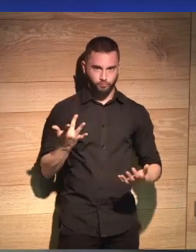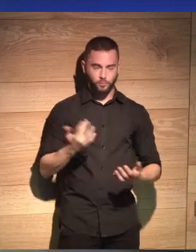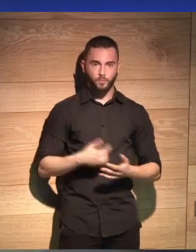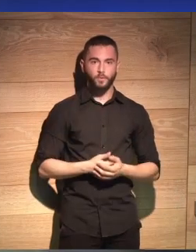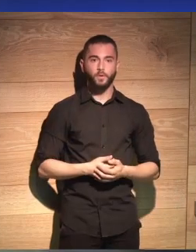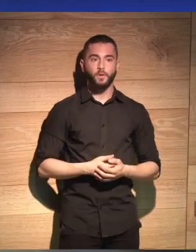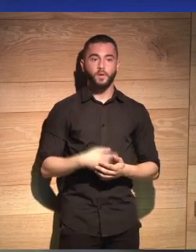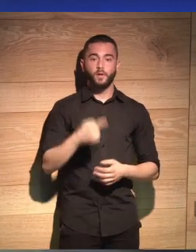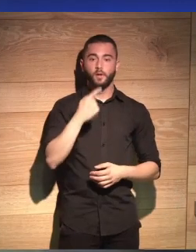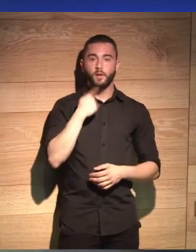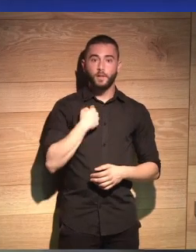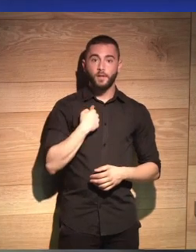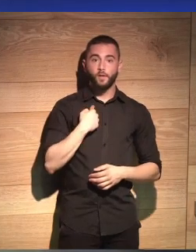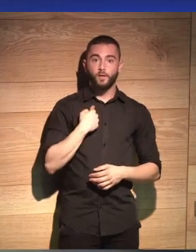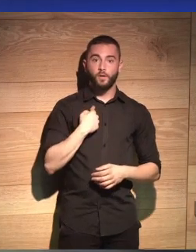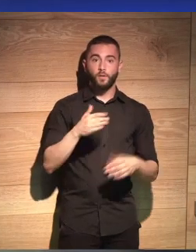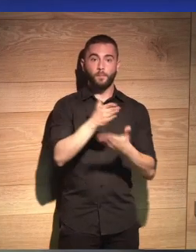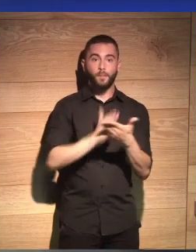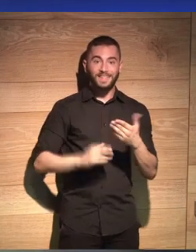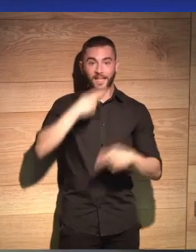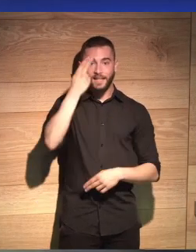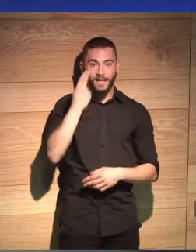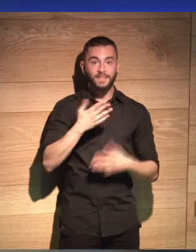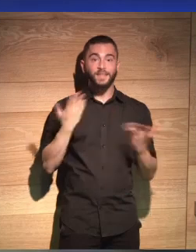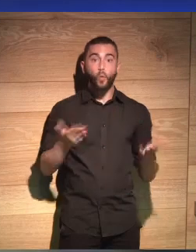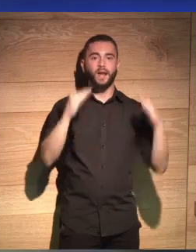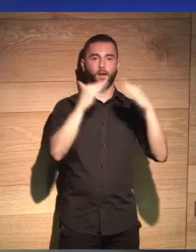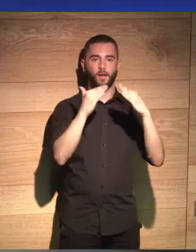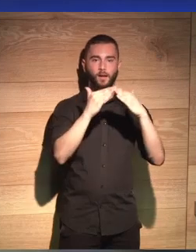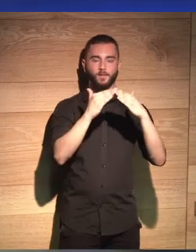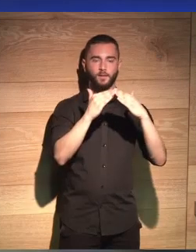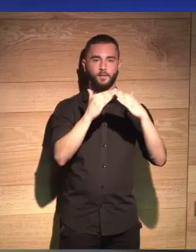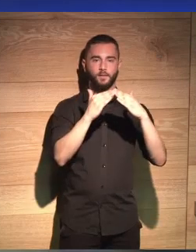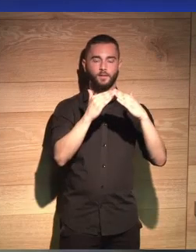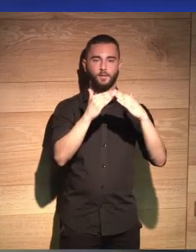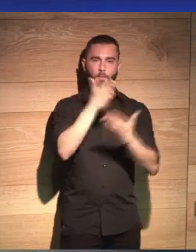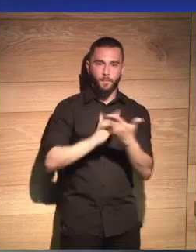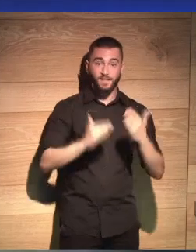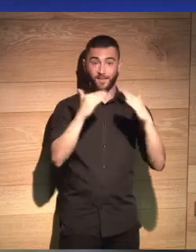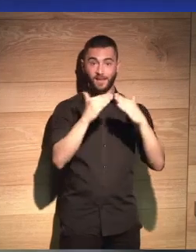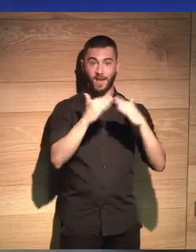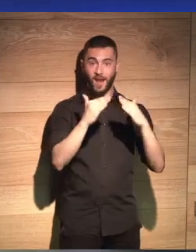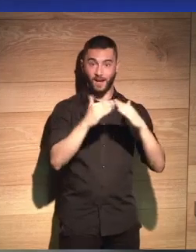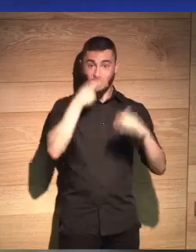me dijo: la parte interesante es la de la casa. Y digo: hombre, pero es que sí, la parte de la casa